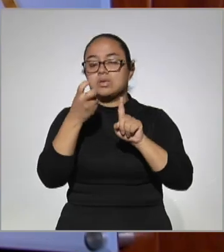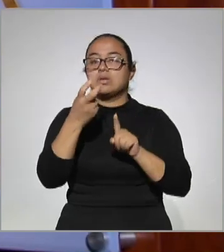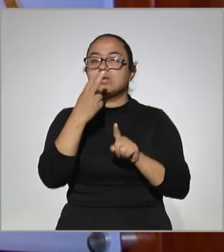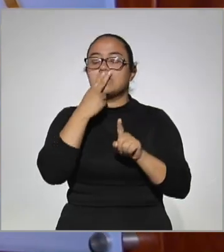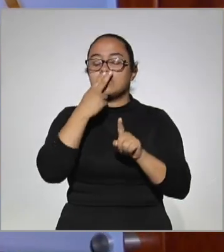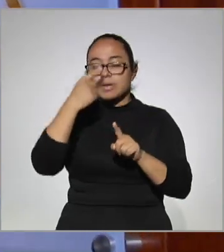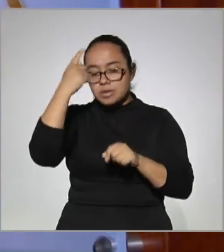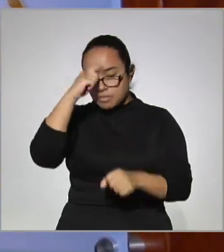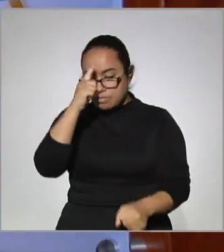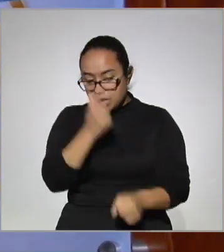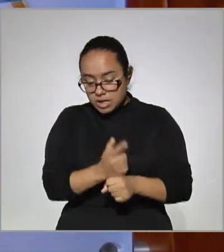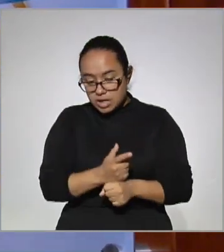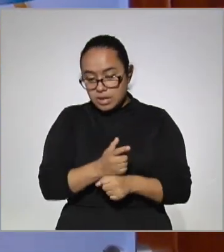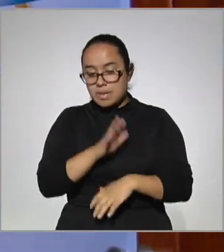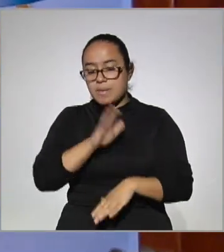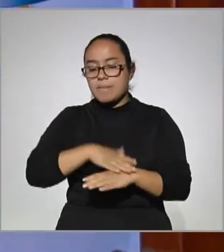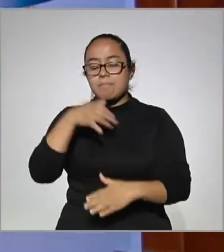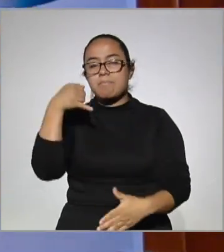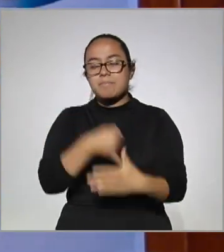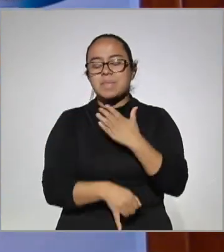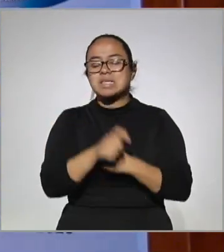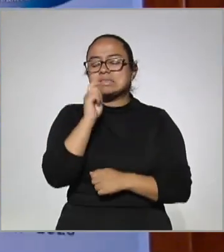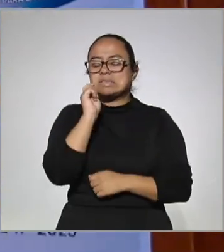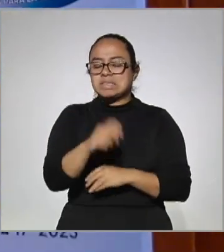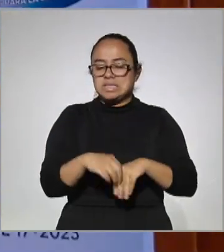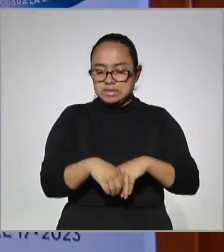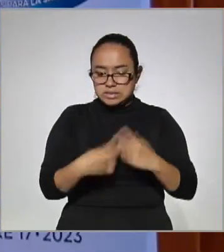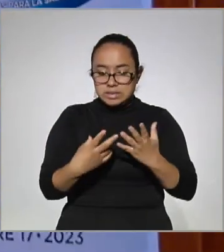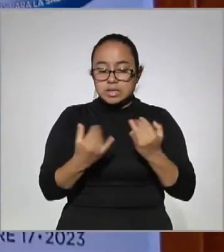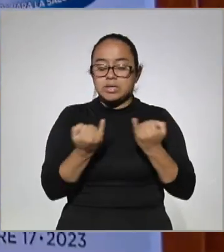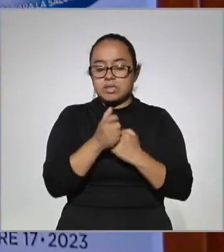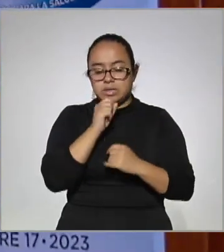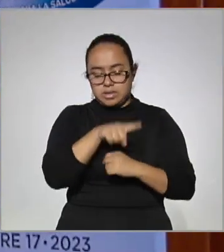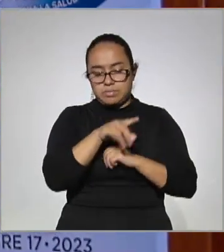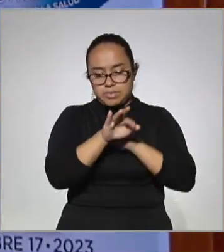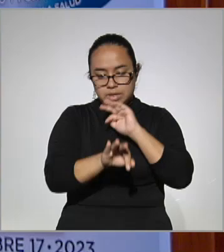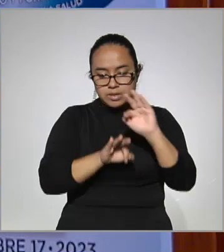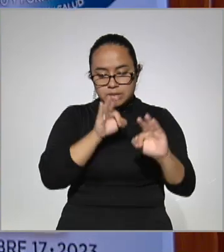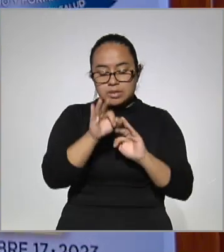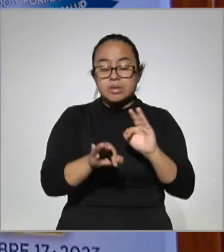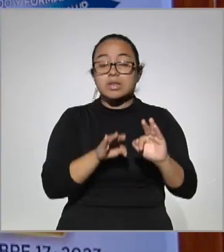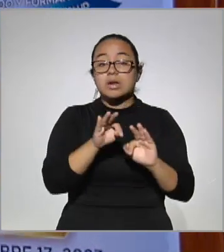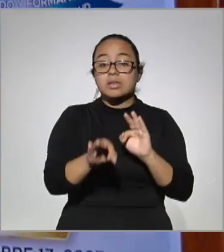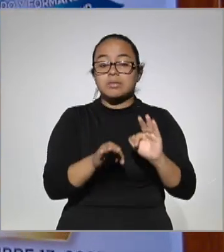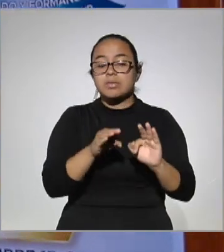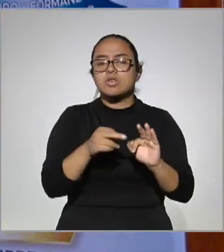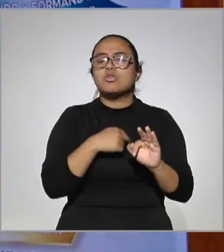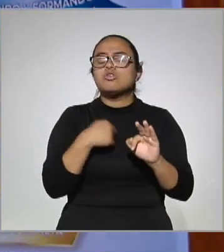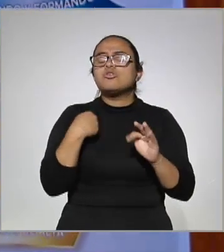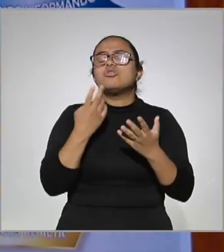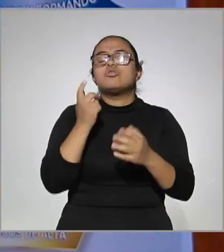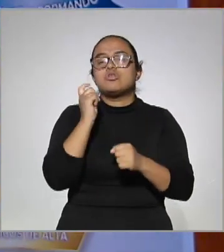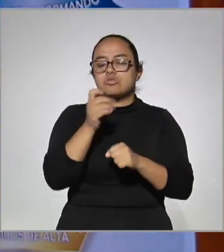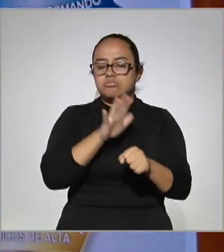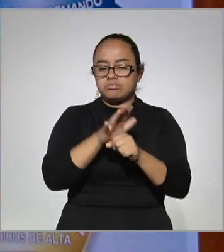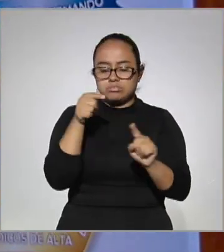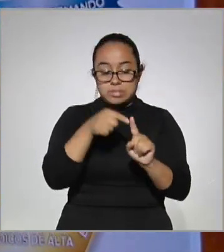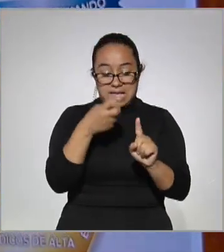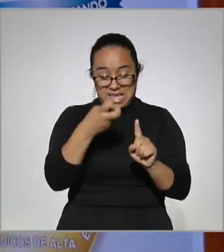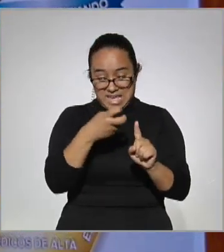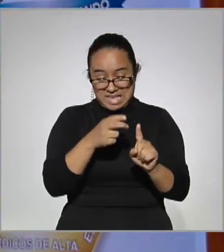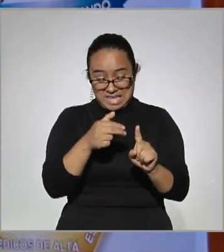un diagnóstico más específico, también como un tratamiento en el cual lo que hacemos es quitar totalmente la